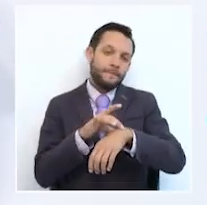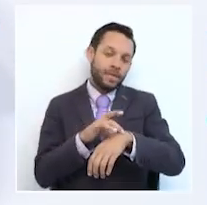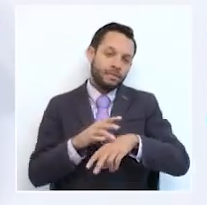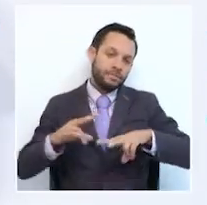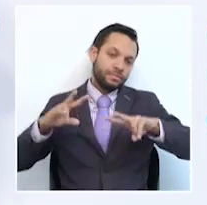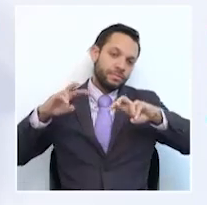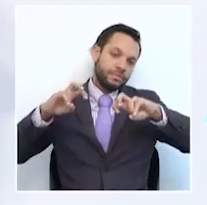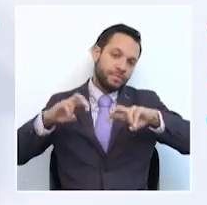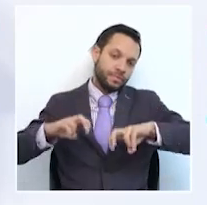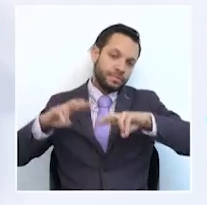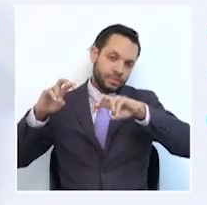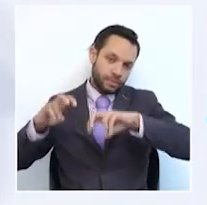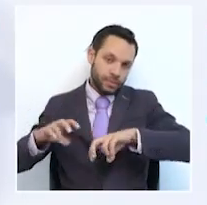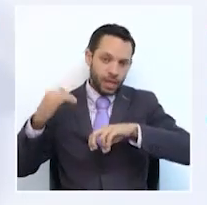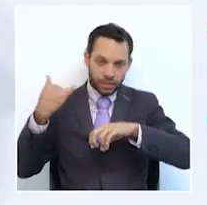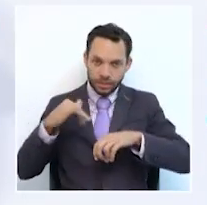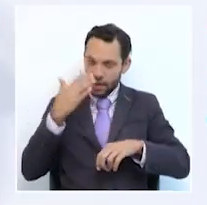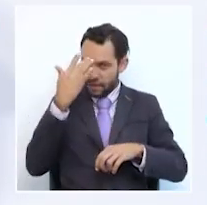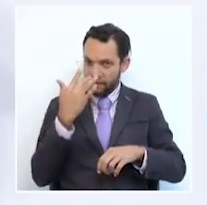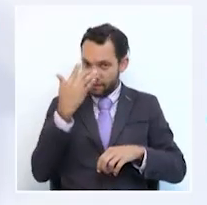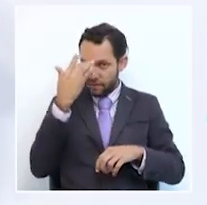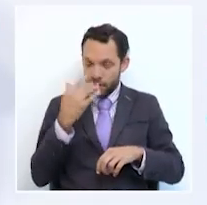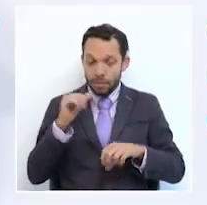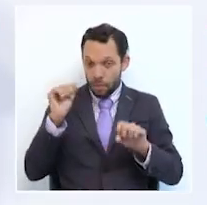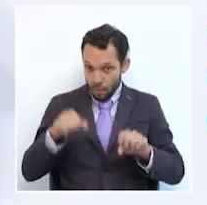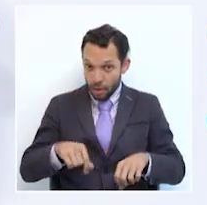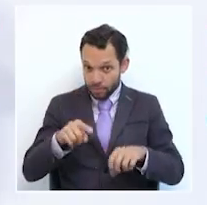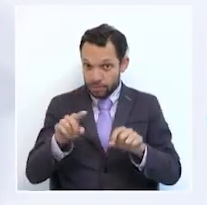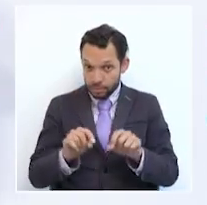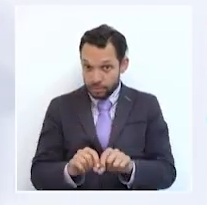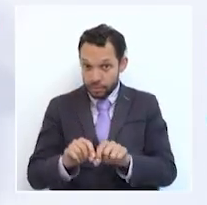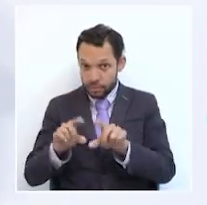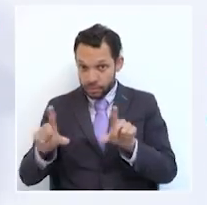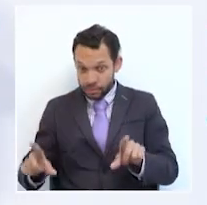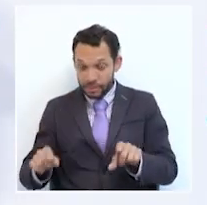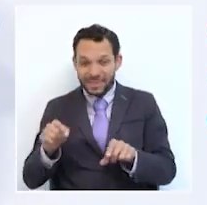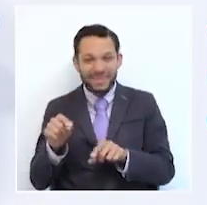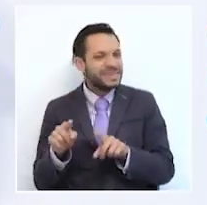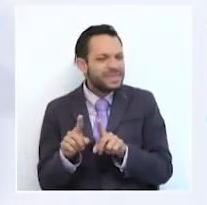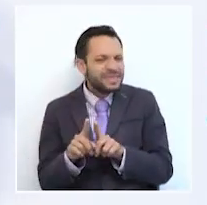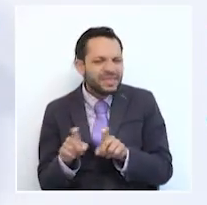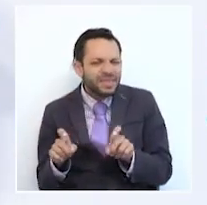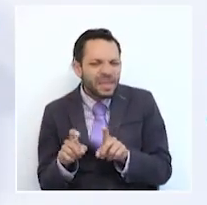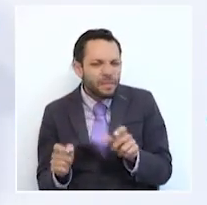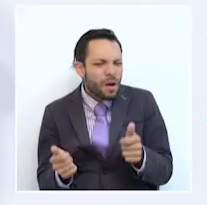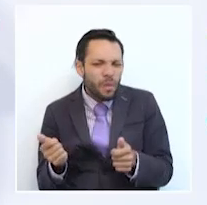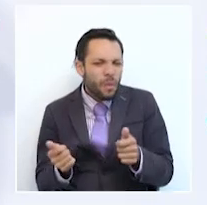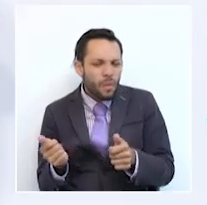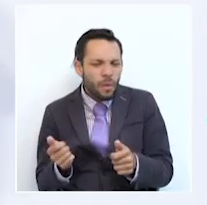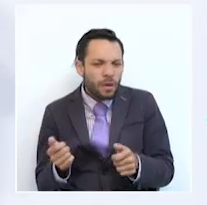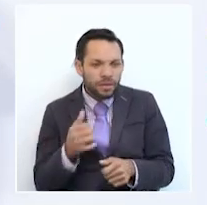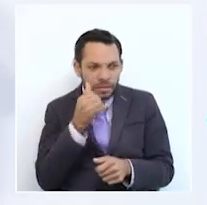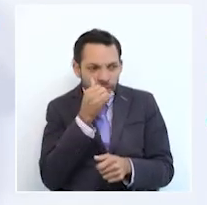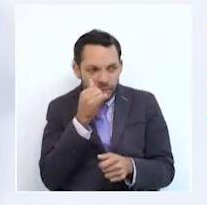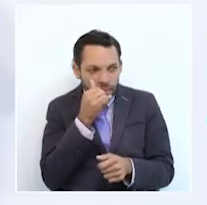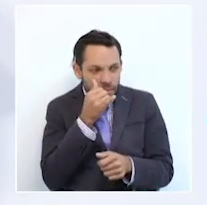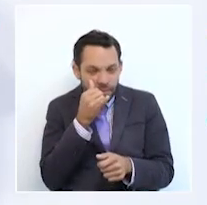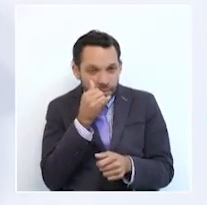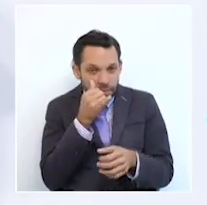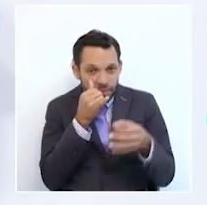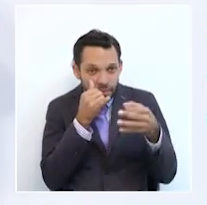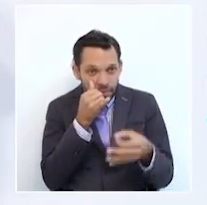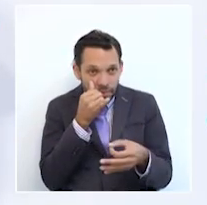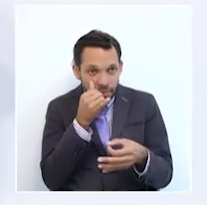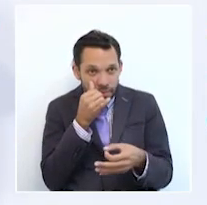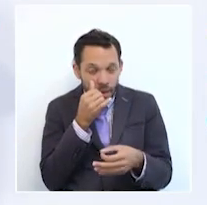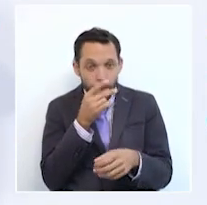estudiar hicimos un vídeo que ya está en facebook para que ustedes lo miran y el título del vídeo se llama a los hormonas a los a